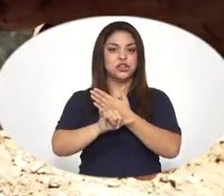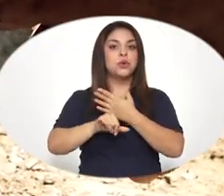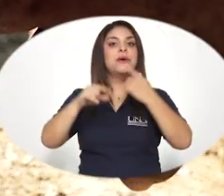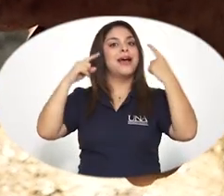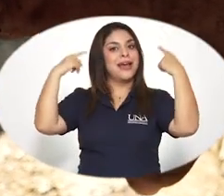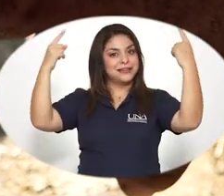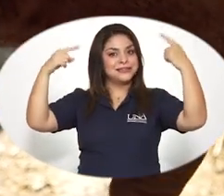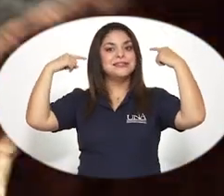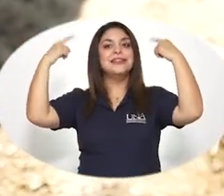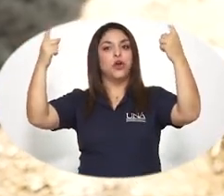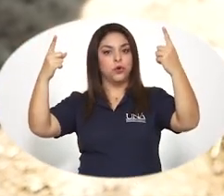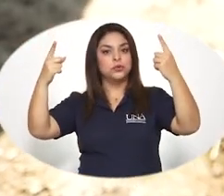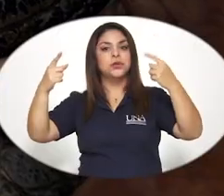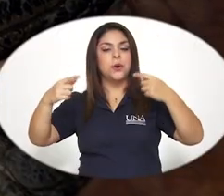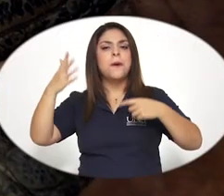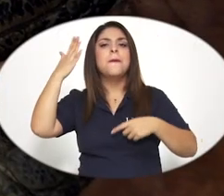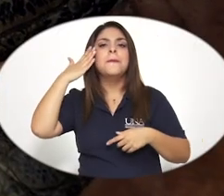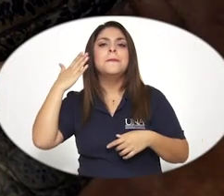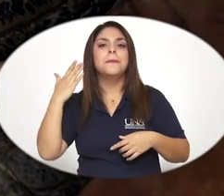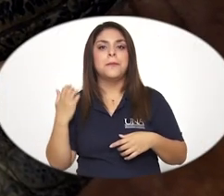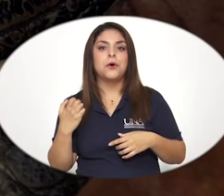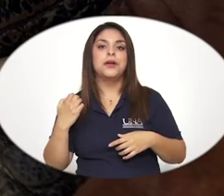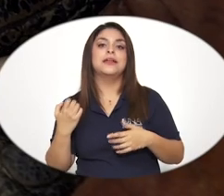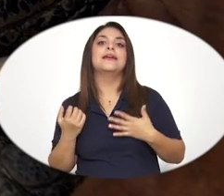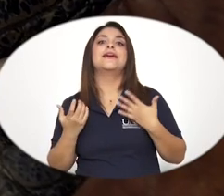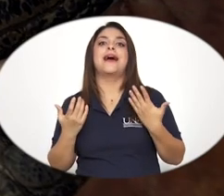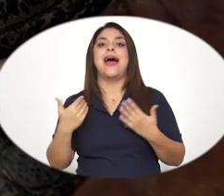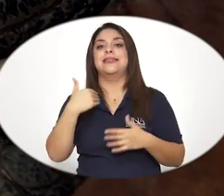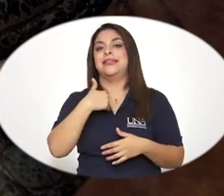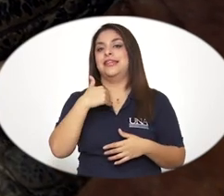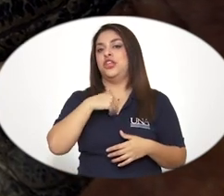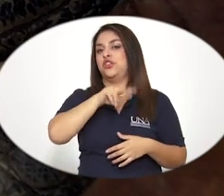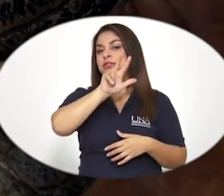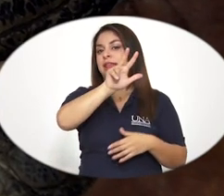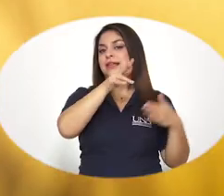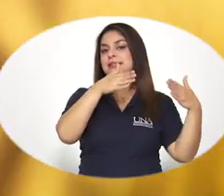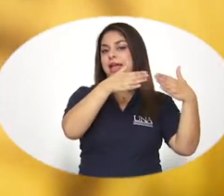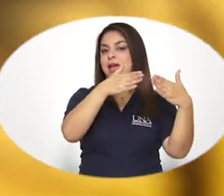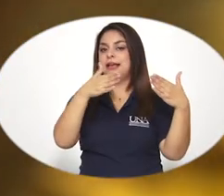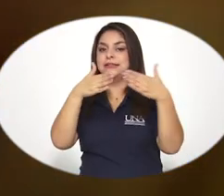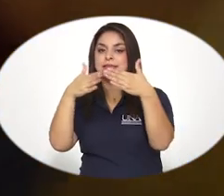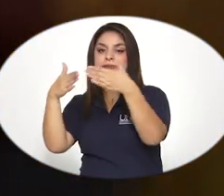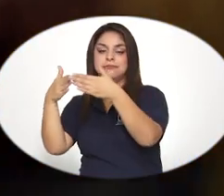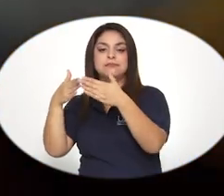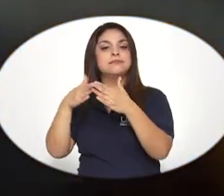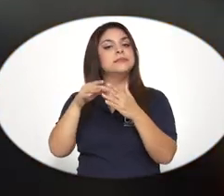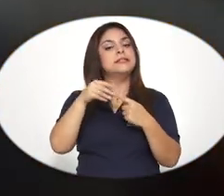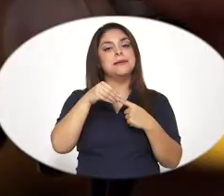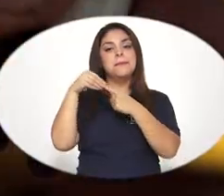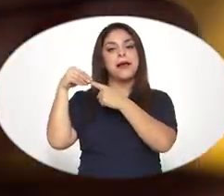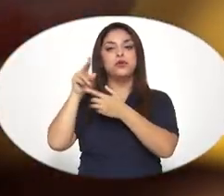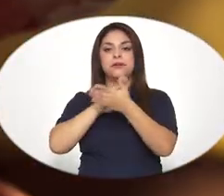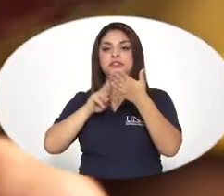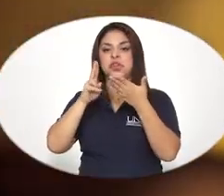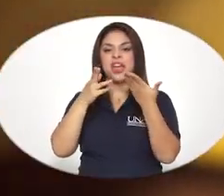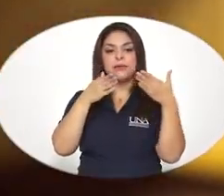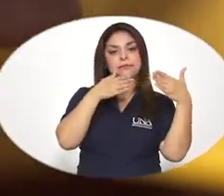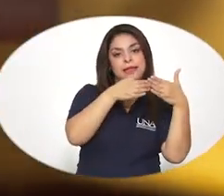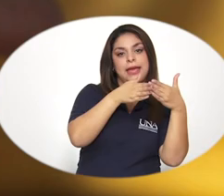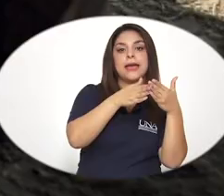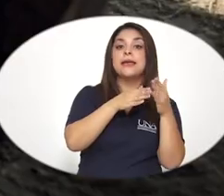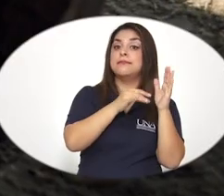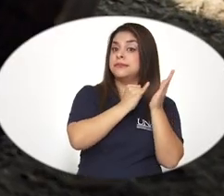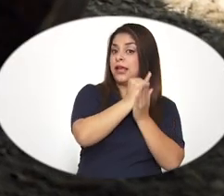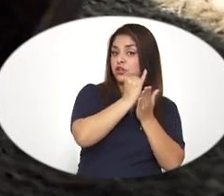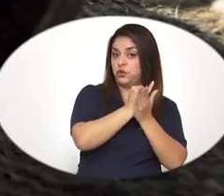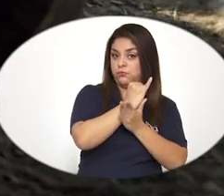proyecto ha sido tan exitoso porque ha tomado en cuenta los 3 ejes principales de las universidades, los